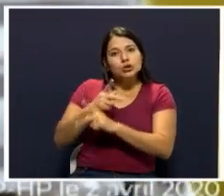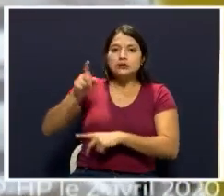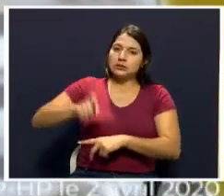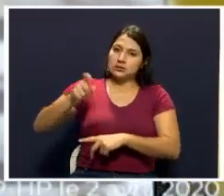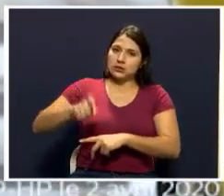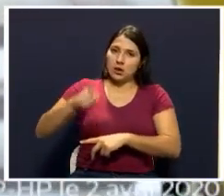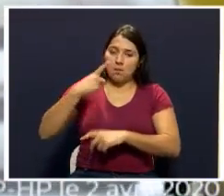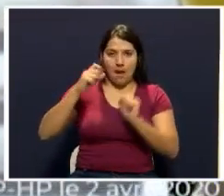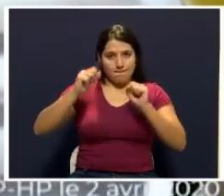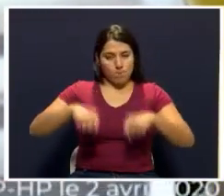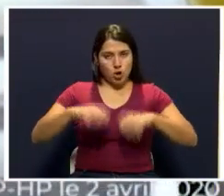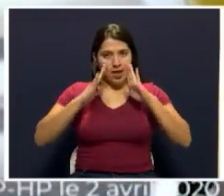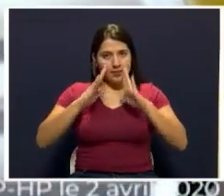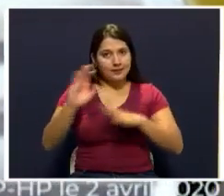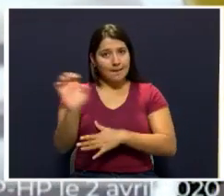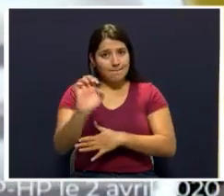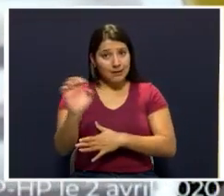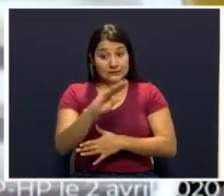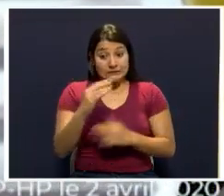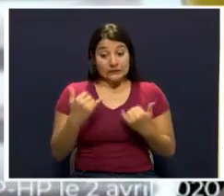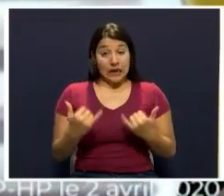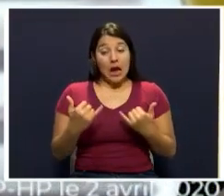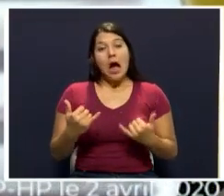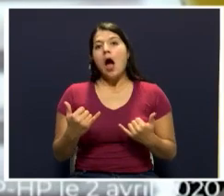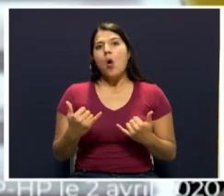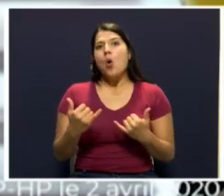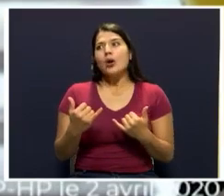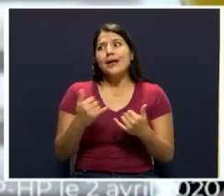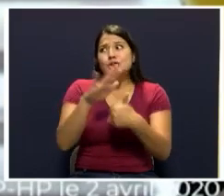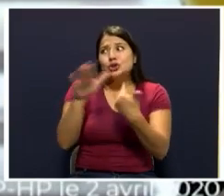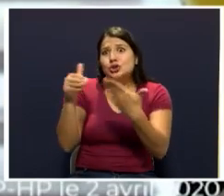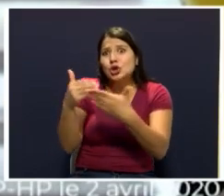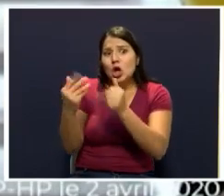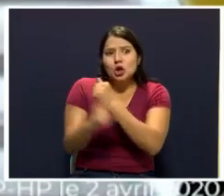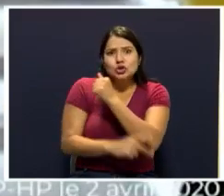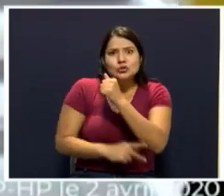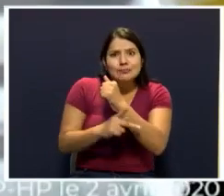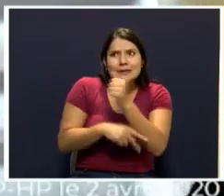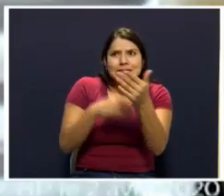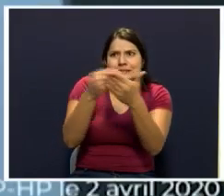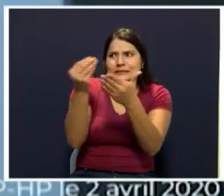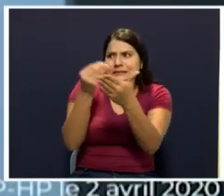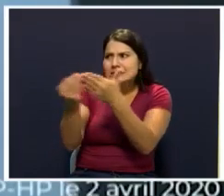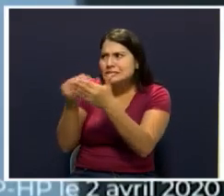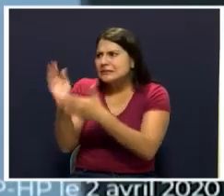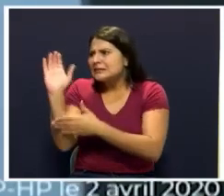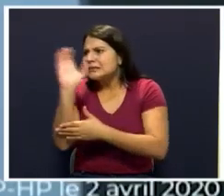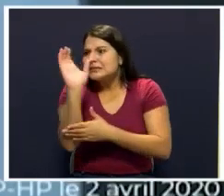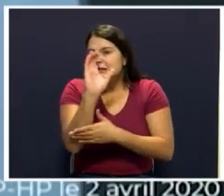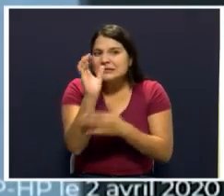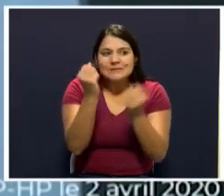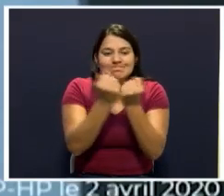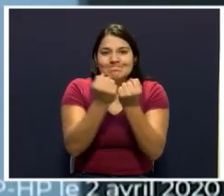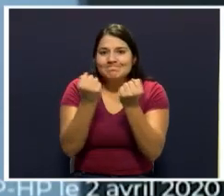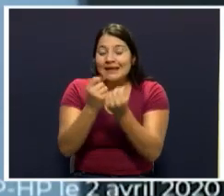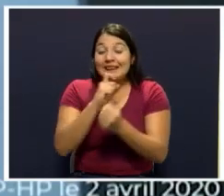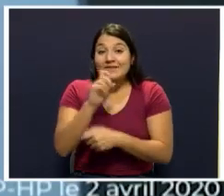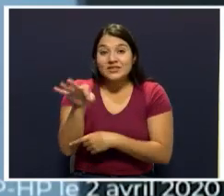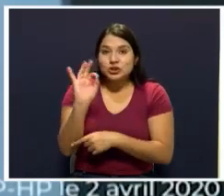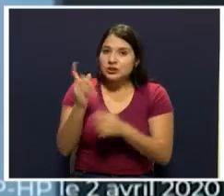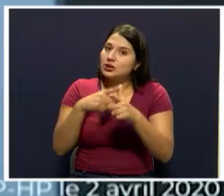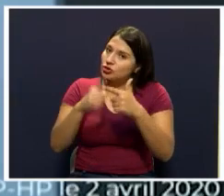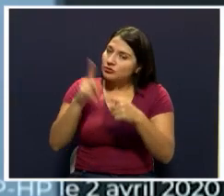la emergencia y actualmente existe una saturación a nivel internacional de los pedidos. El jerarca